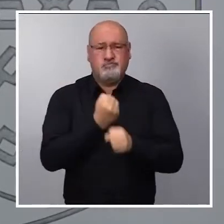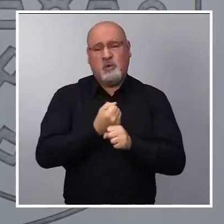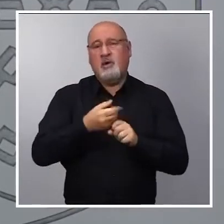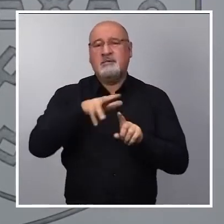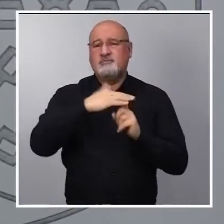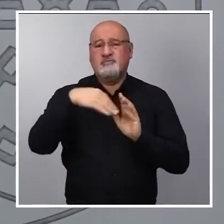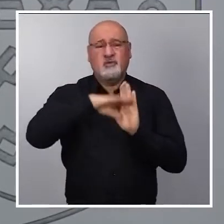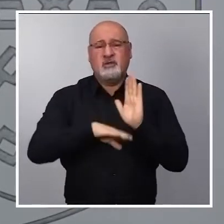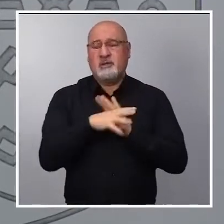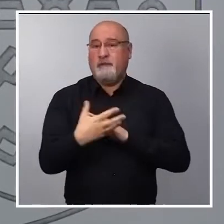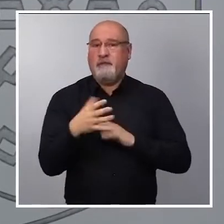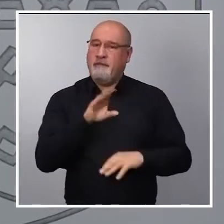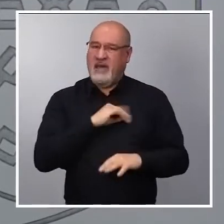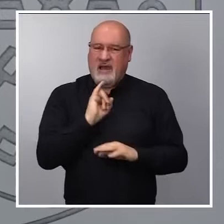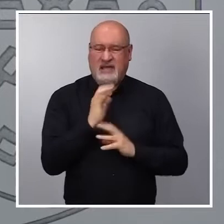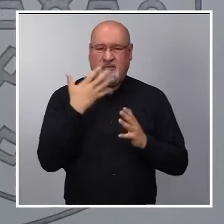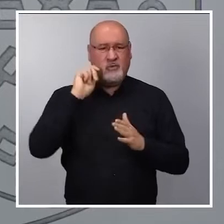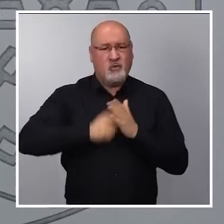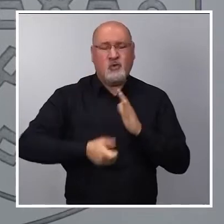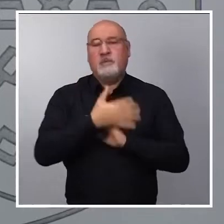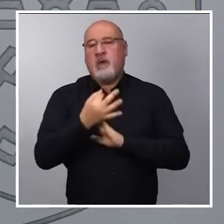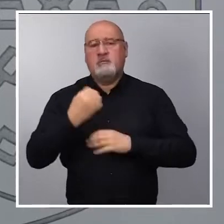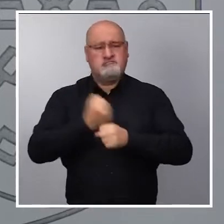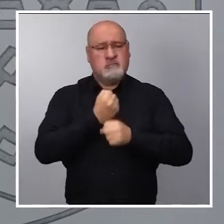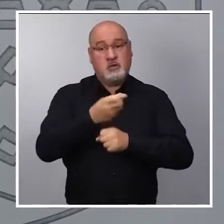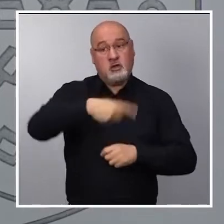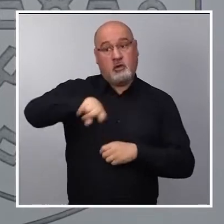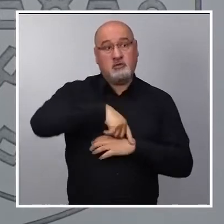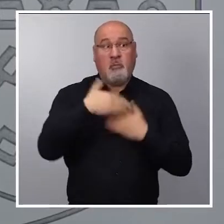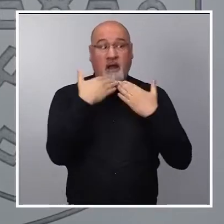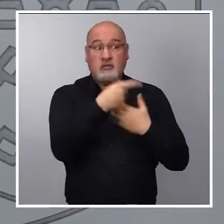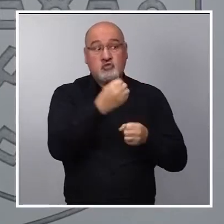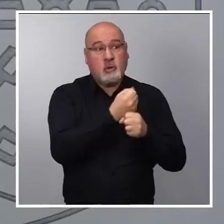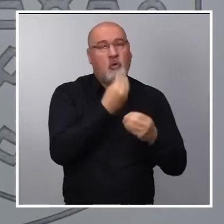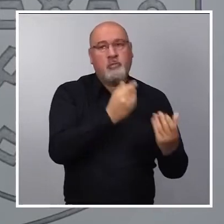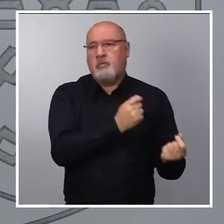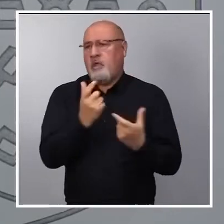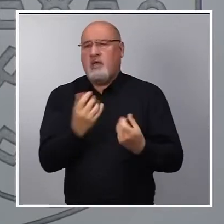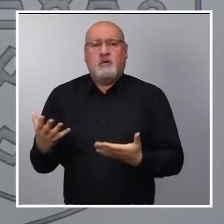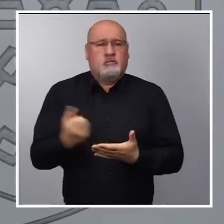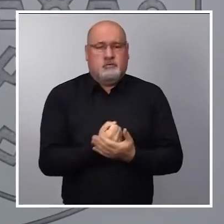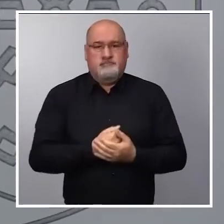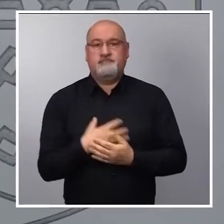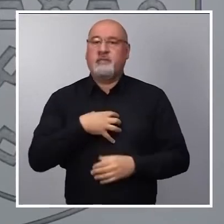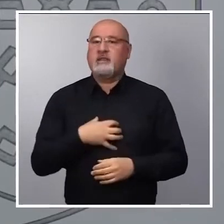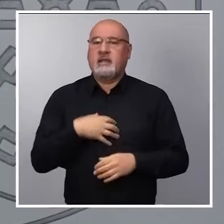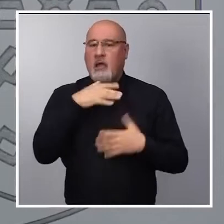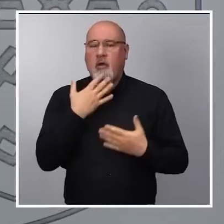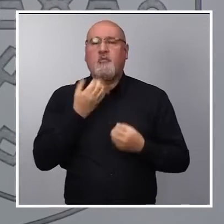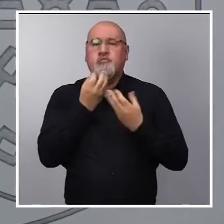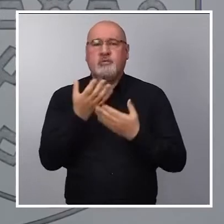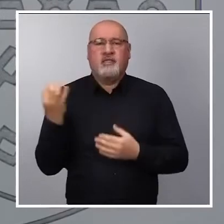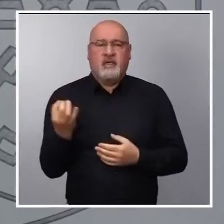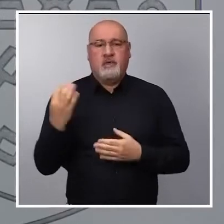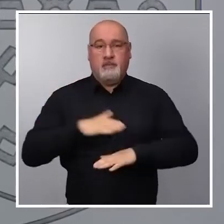definitiva, trabaja para asegurar tamén a nosa alimentación. Nestas tareas, devo comunicarles tamén que o Ministro